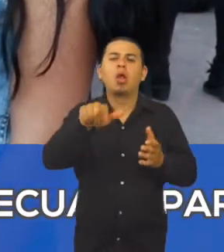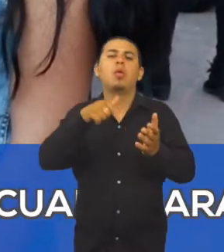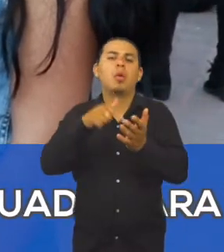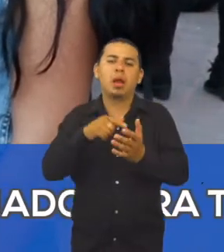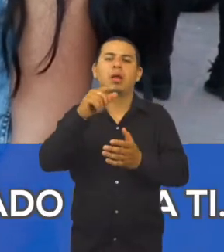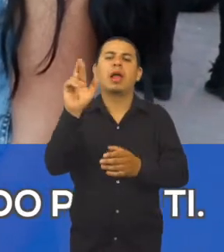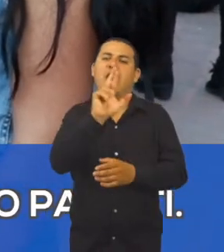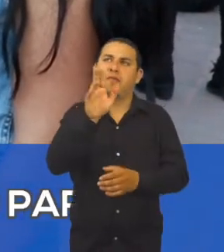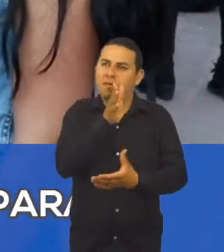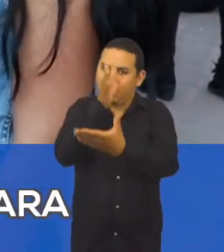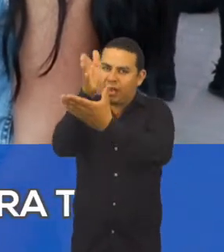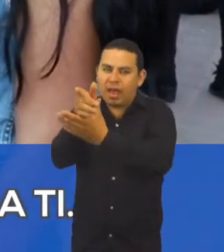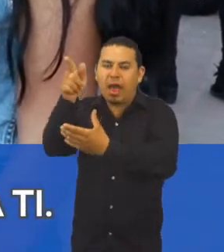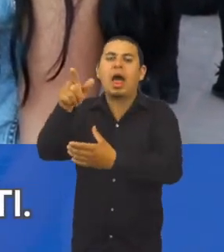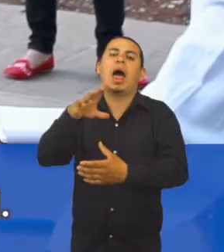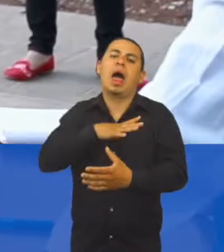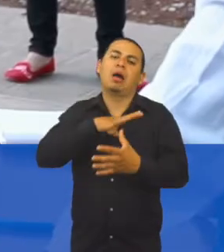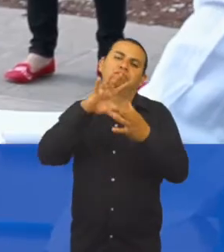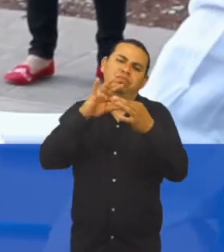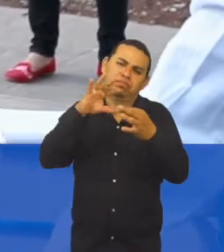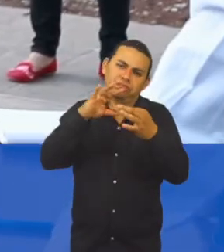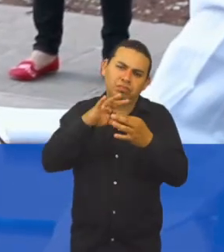en Fuerza Aérea número 602 en la Colonia Reforma.